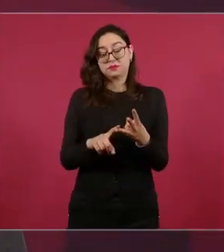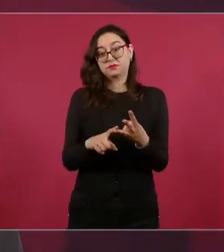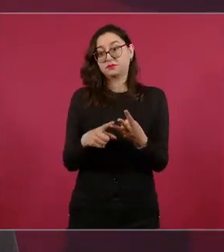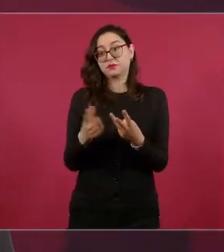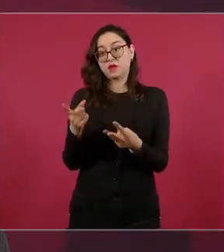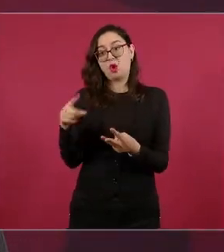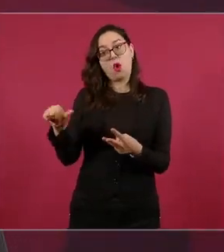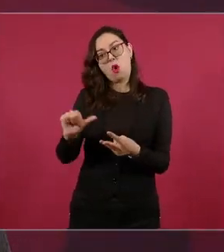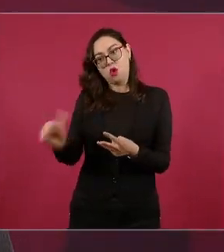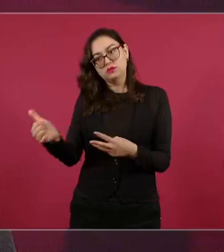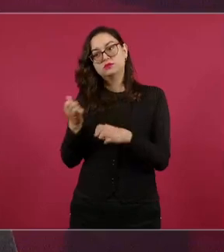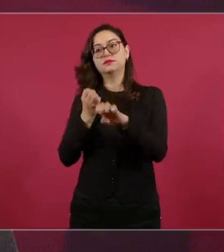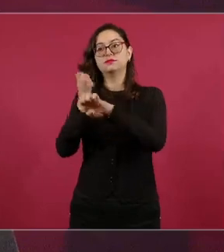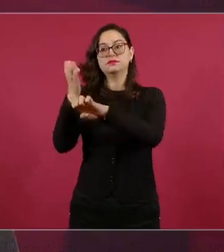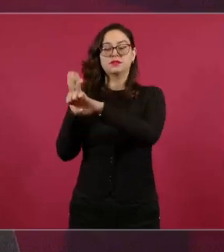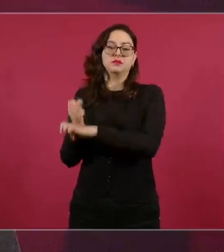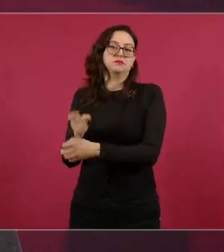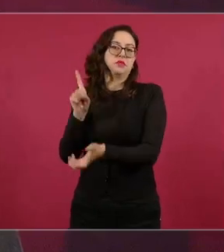corrupción.